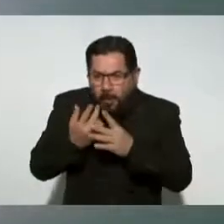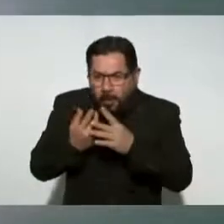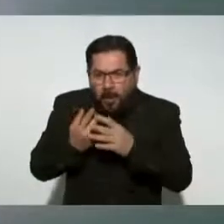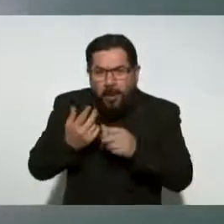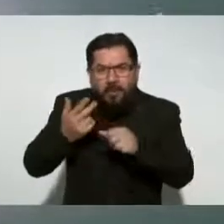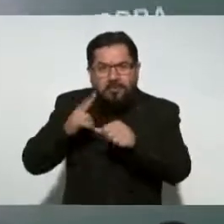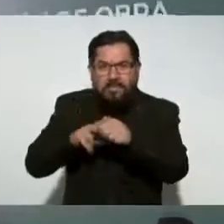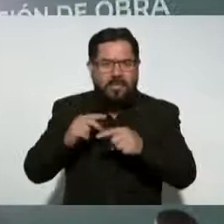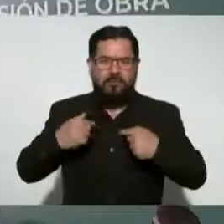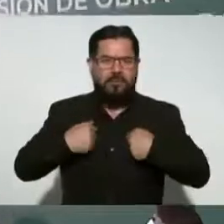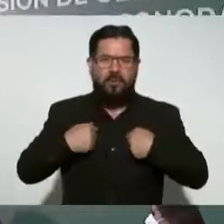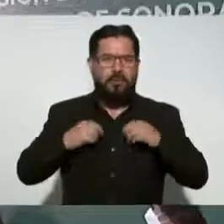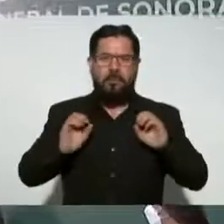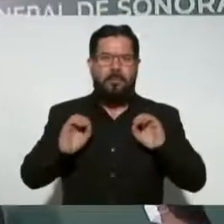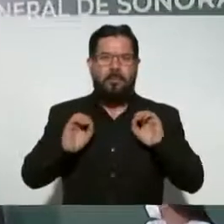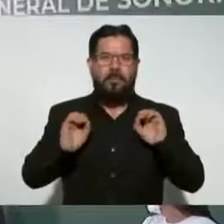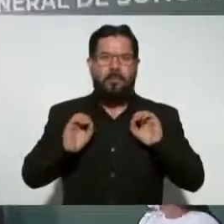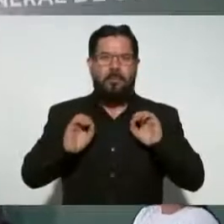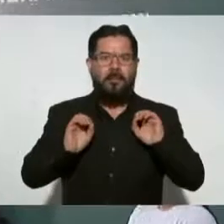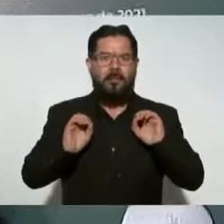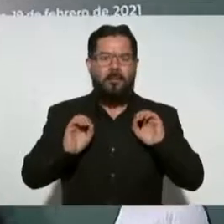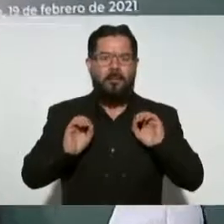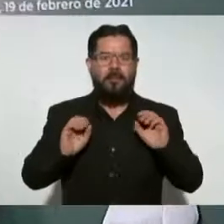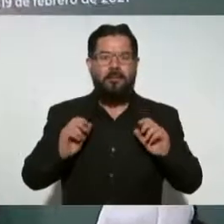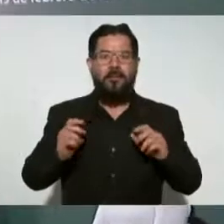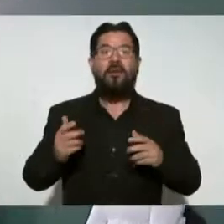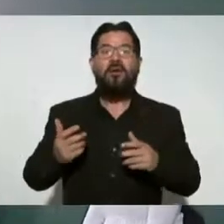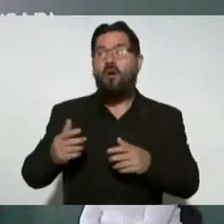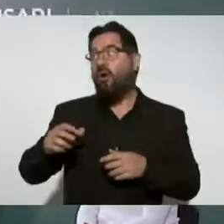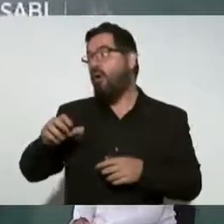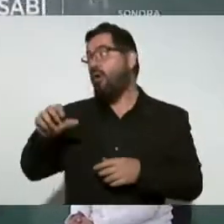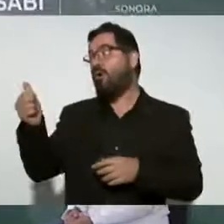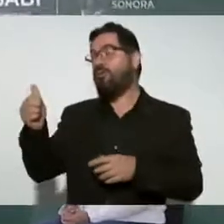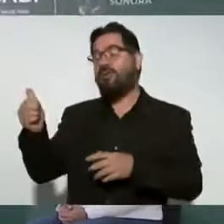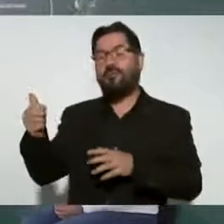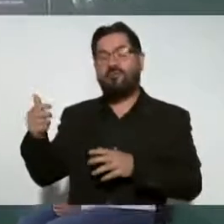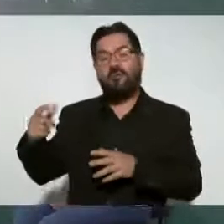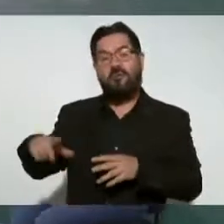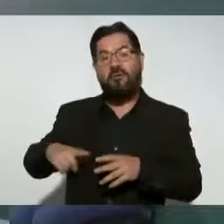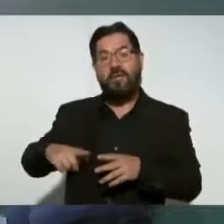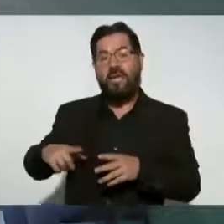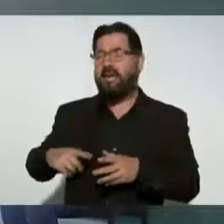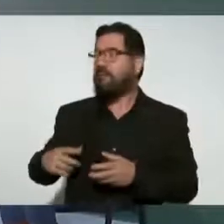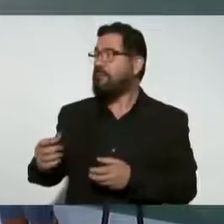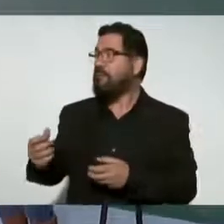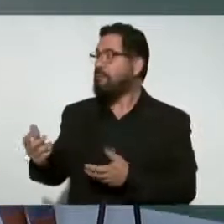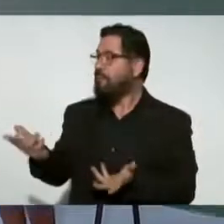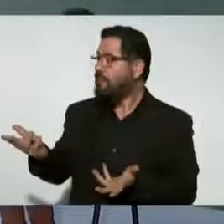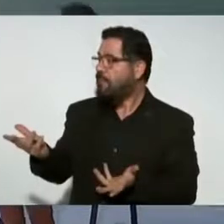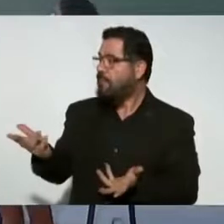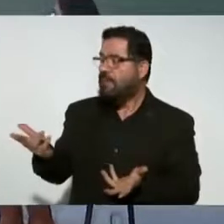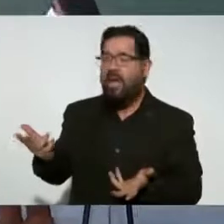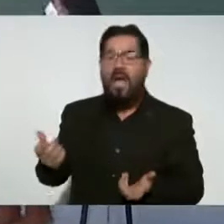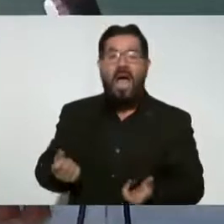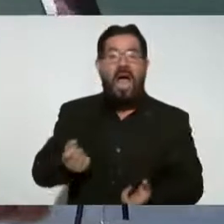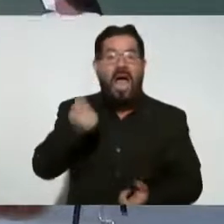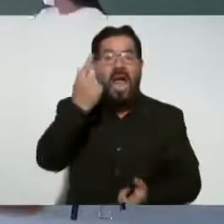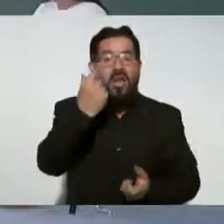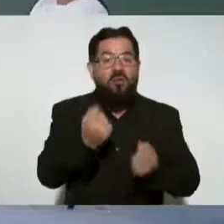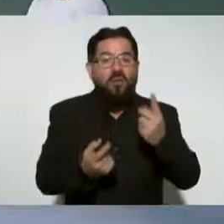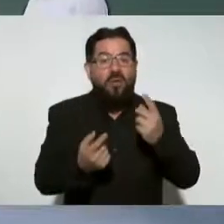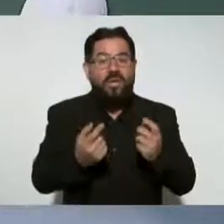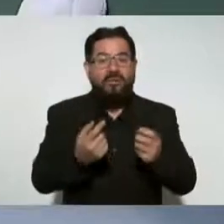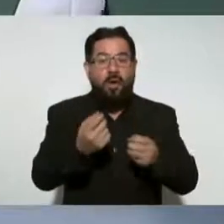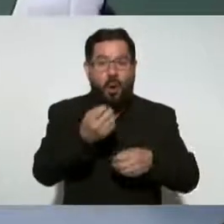incluso de las que heredamos, hay obras que ya no vamos a poder